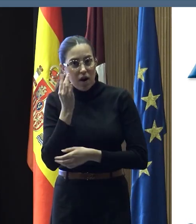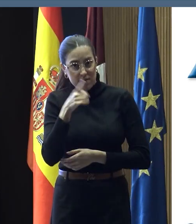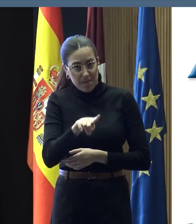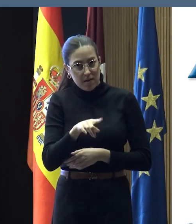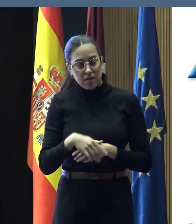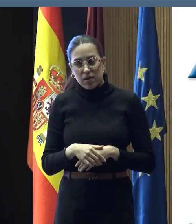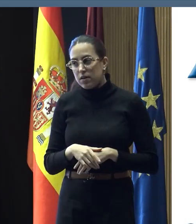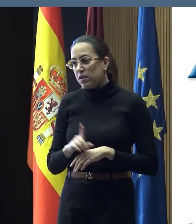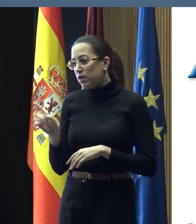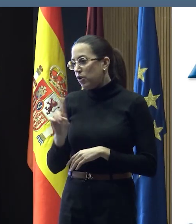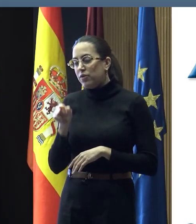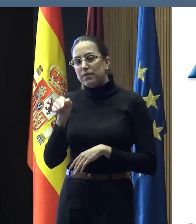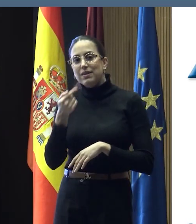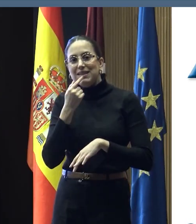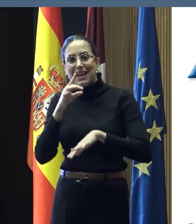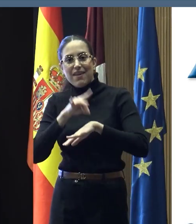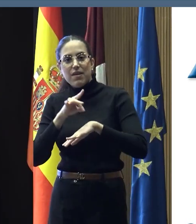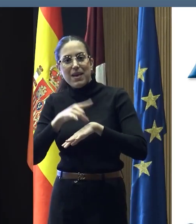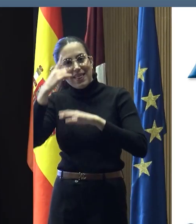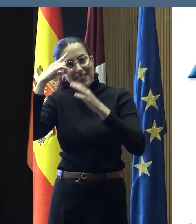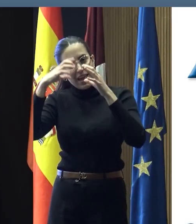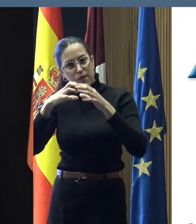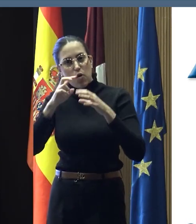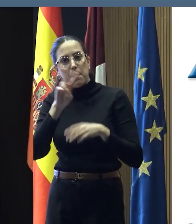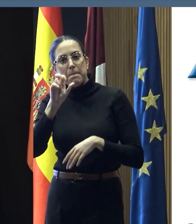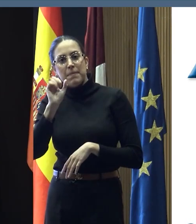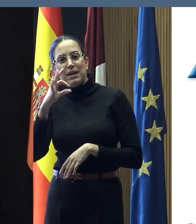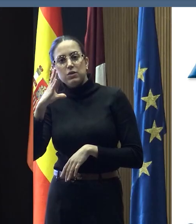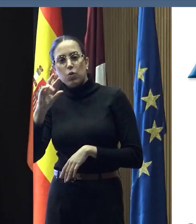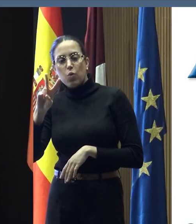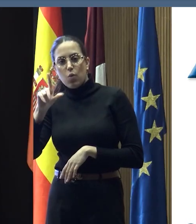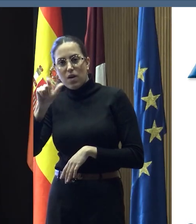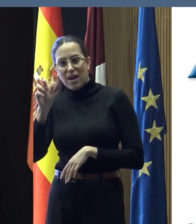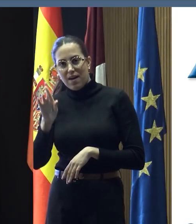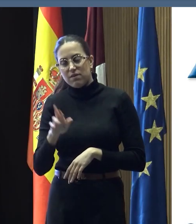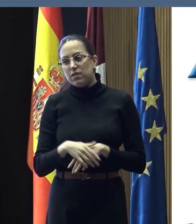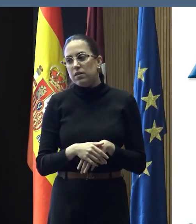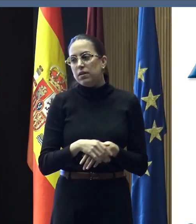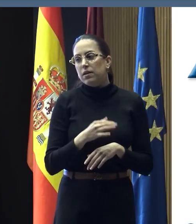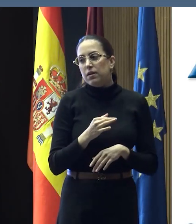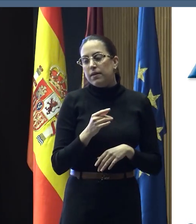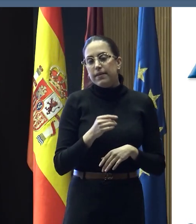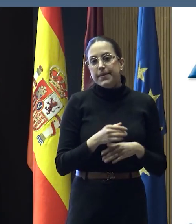bien. Enfermedad cerebrovascular. Vale, wow. O sea, infartos y realmente pues otros temas.